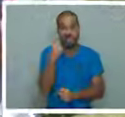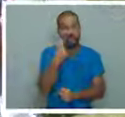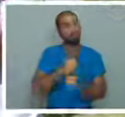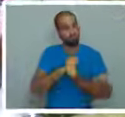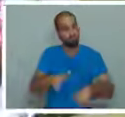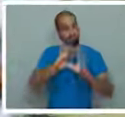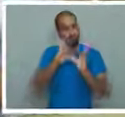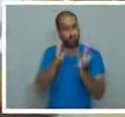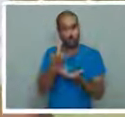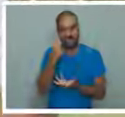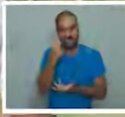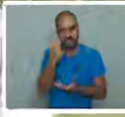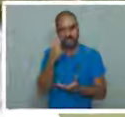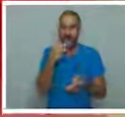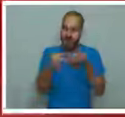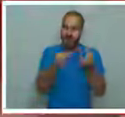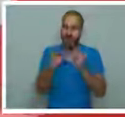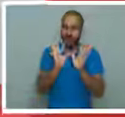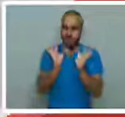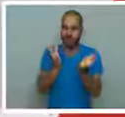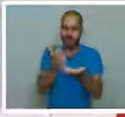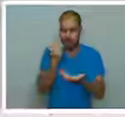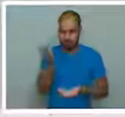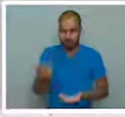acompañado siga con nosotros en nuestro programa